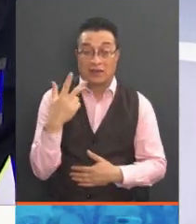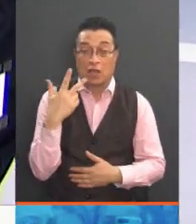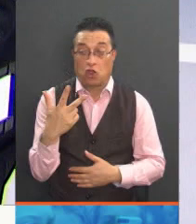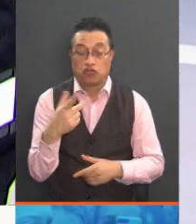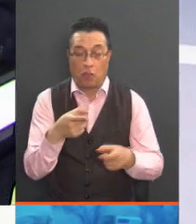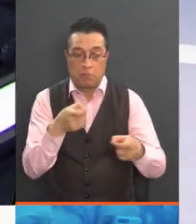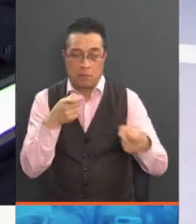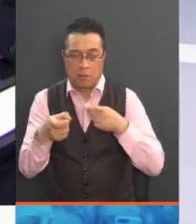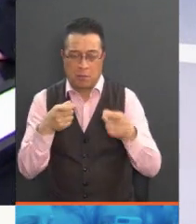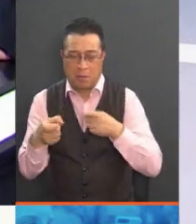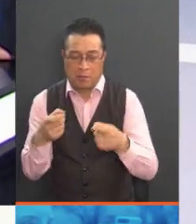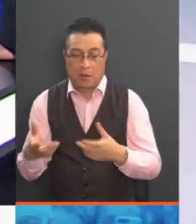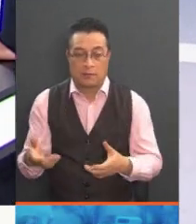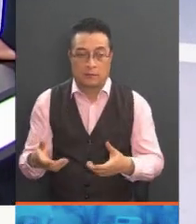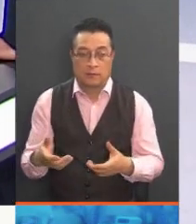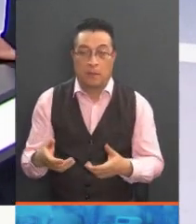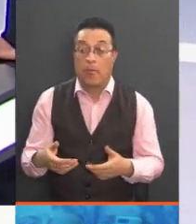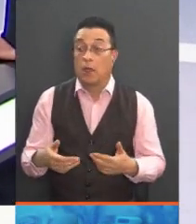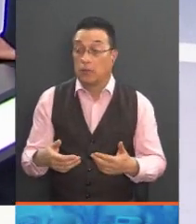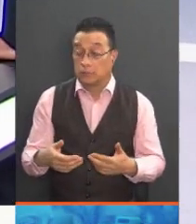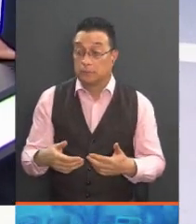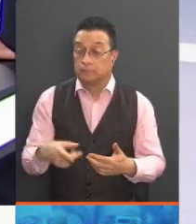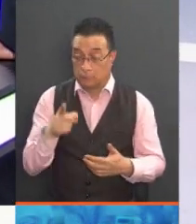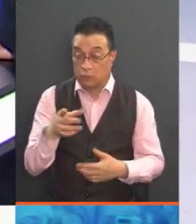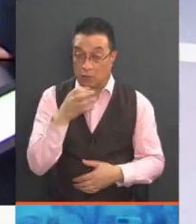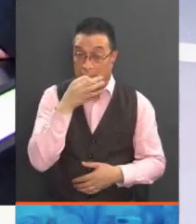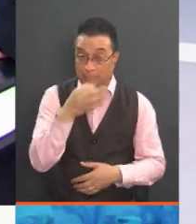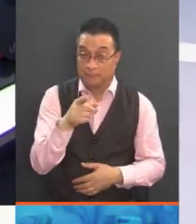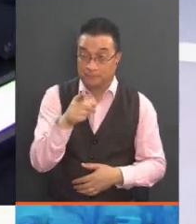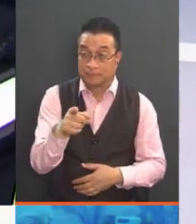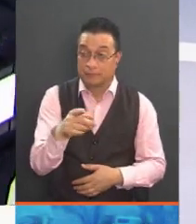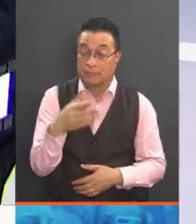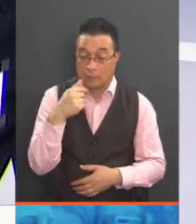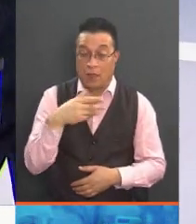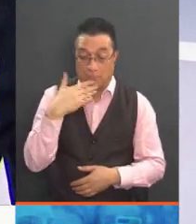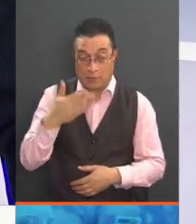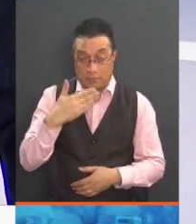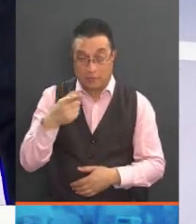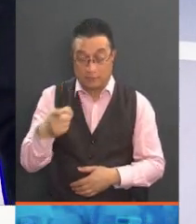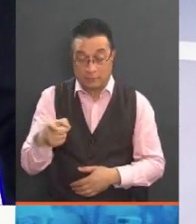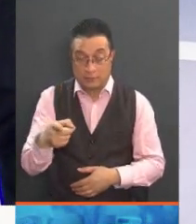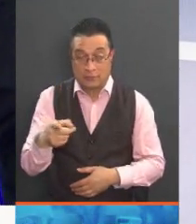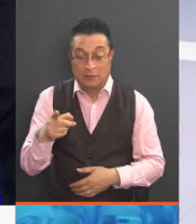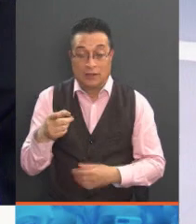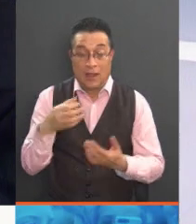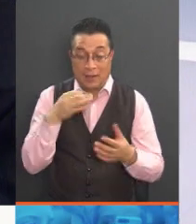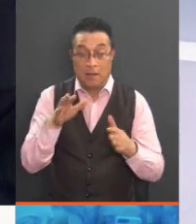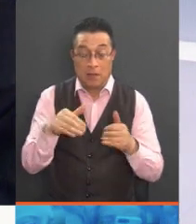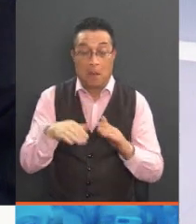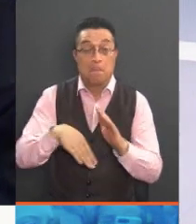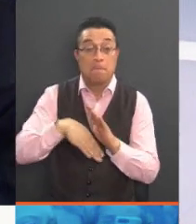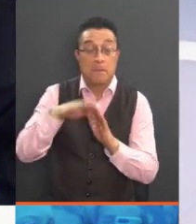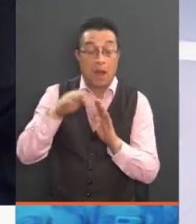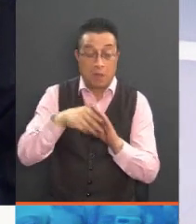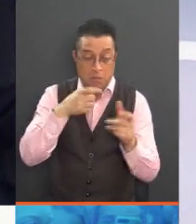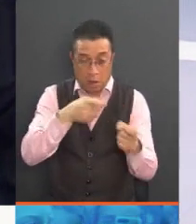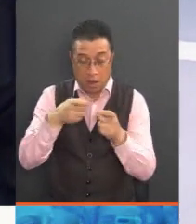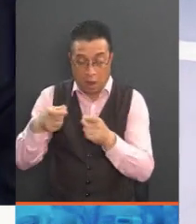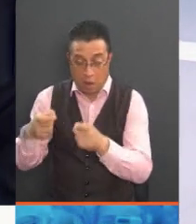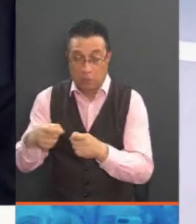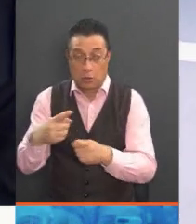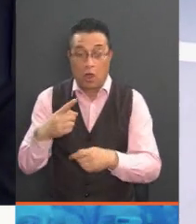tiroteos. ¿Cierto? Tal como decía el testimonio en la nota de Claudio Riley, más tiroteos que días en el